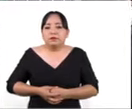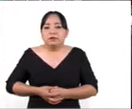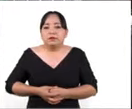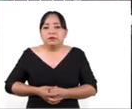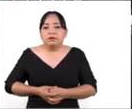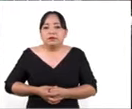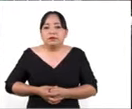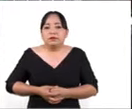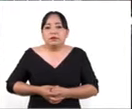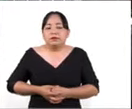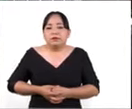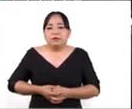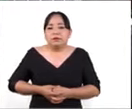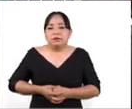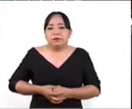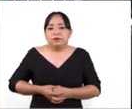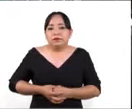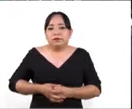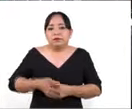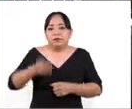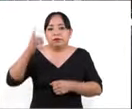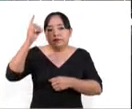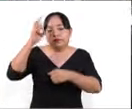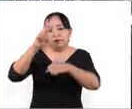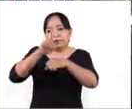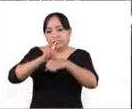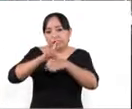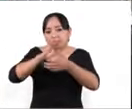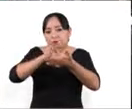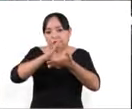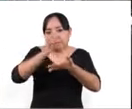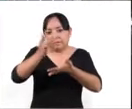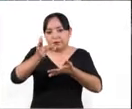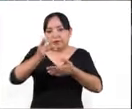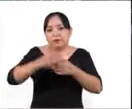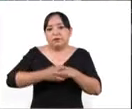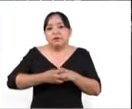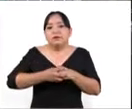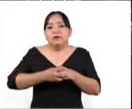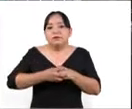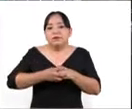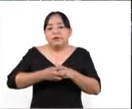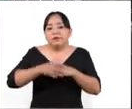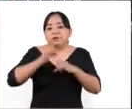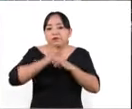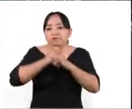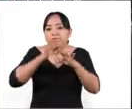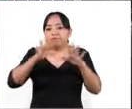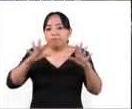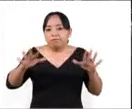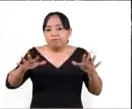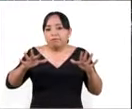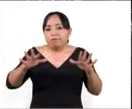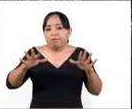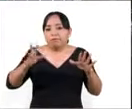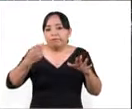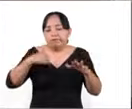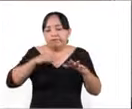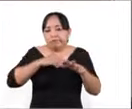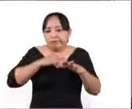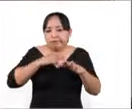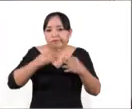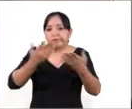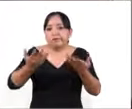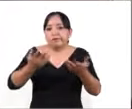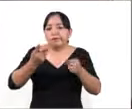Bueno, agradeciendo mucho a la doctora, esta información la trabajamos. Prácticamente lo único que hemos tenido